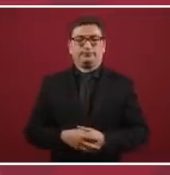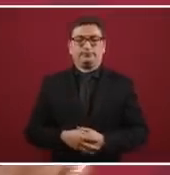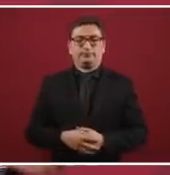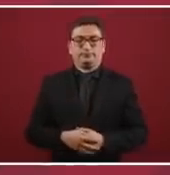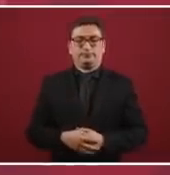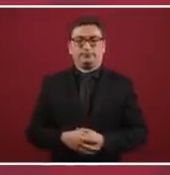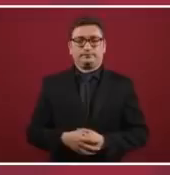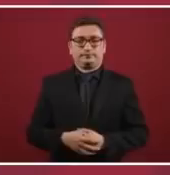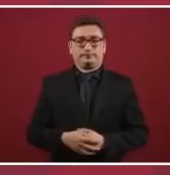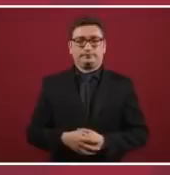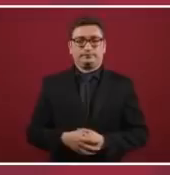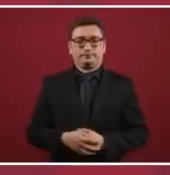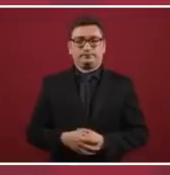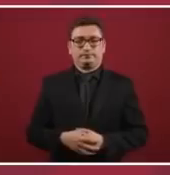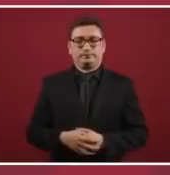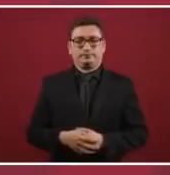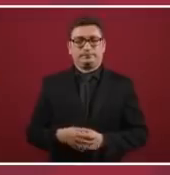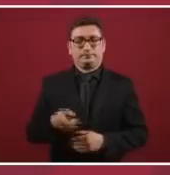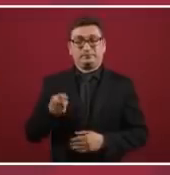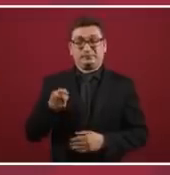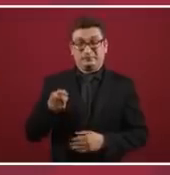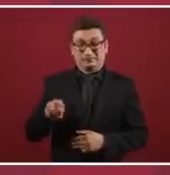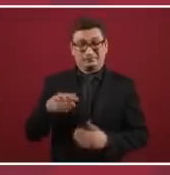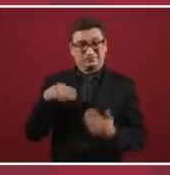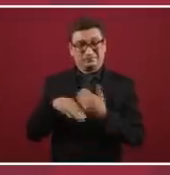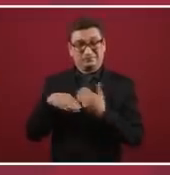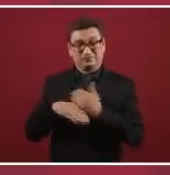y se convirtió en un barril sin fondo.